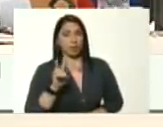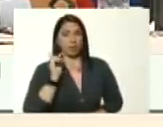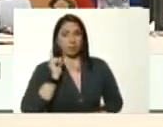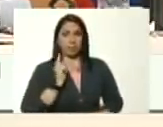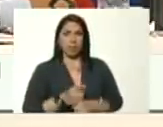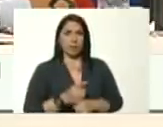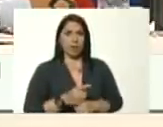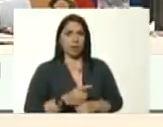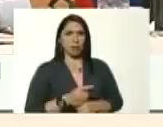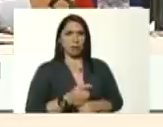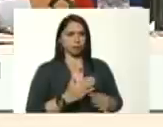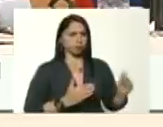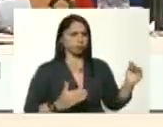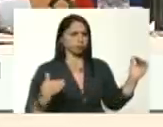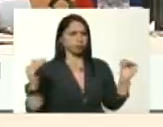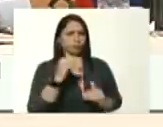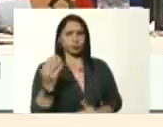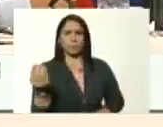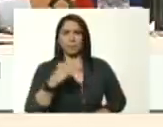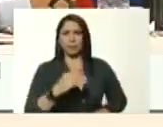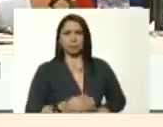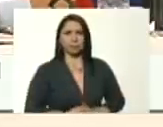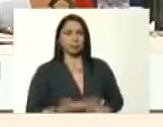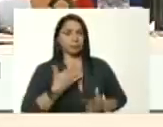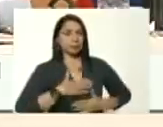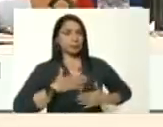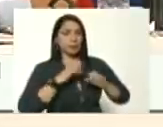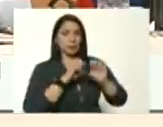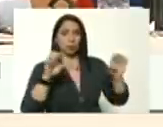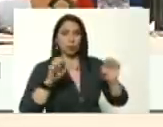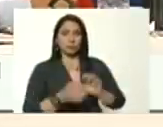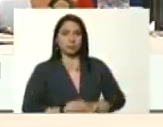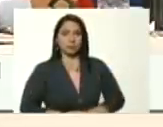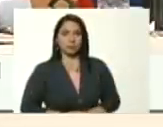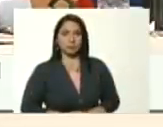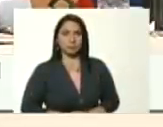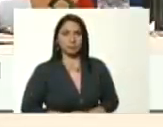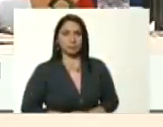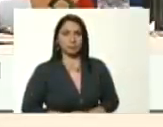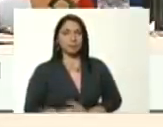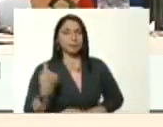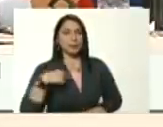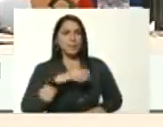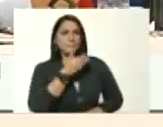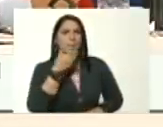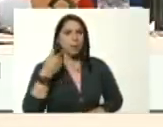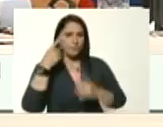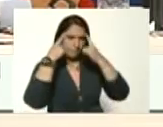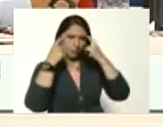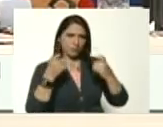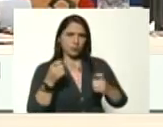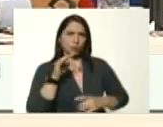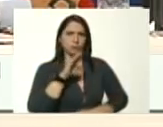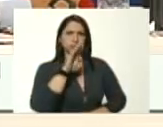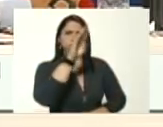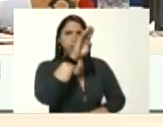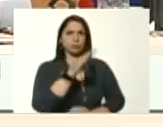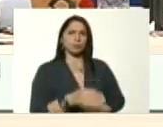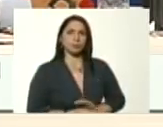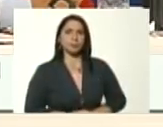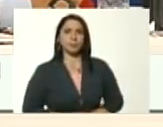elevar aún más la calidad educativa para tener mejores profesionales en el futuro